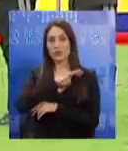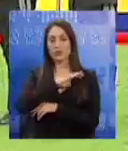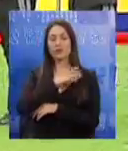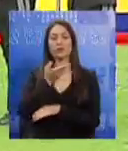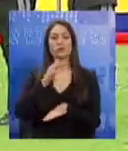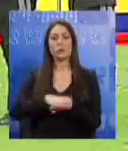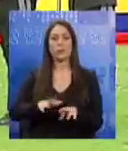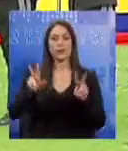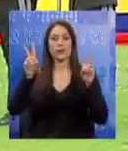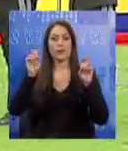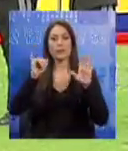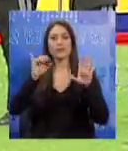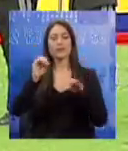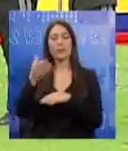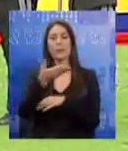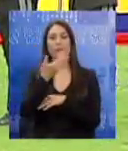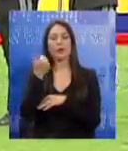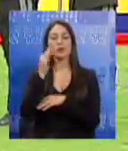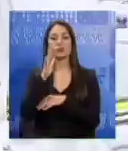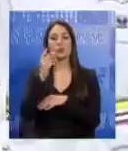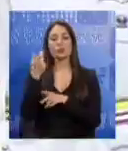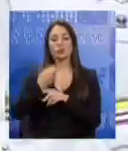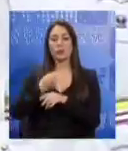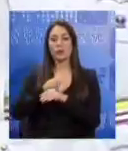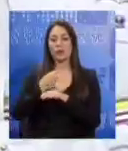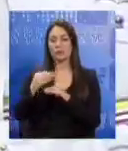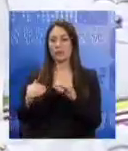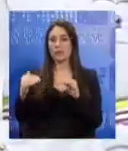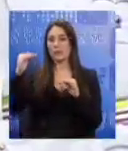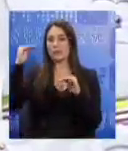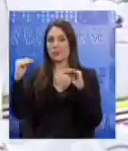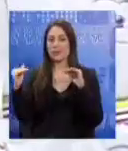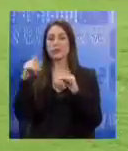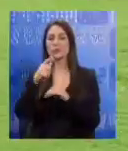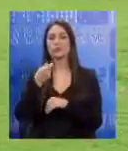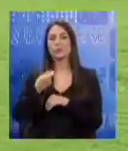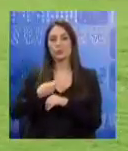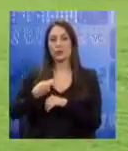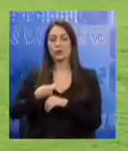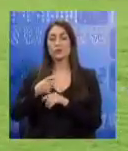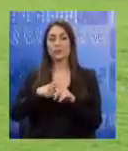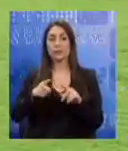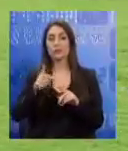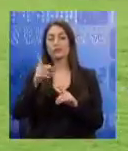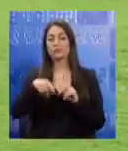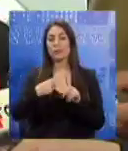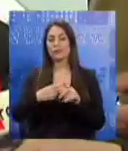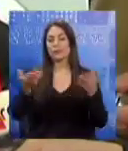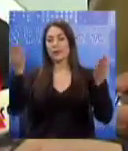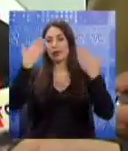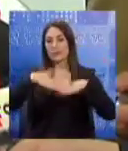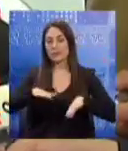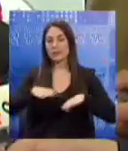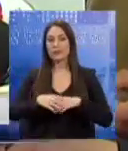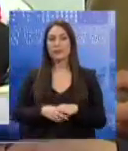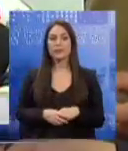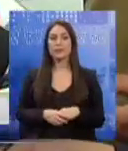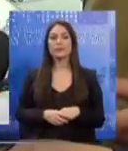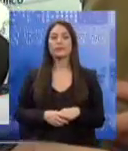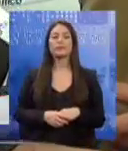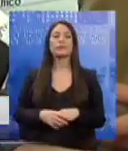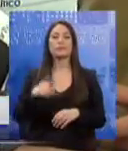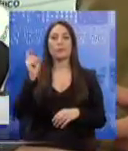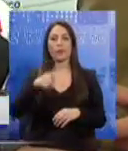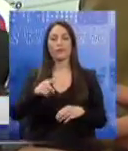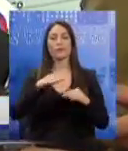base al promedio de los 60 mejores haberes militares o policiales registrados hasta la fecha de la baja de los uniformados. Buscar la sostenibilidad